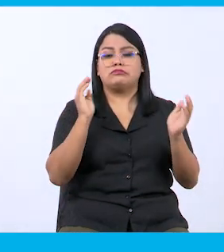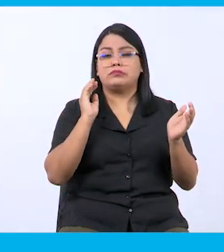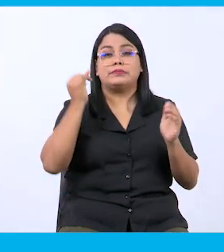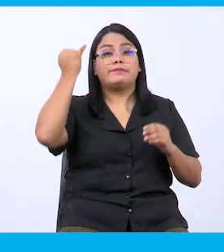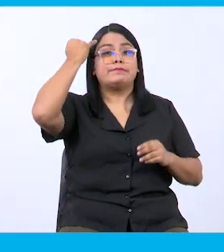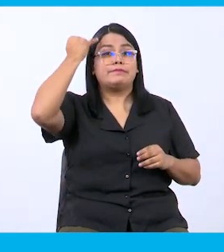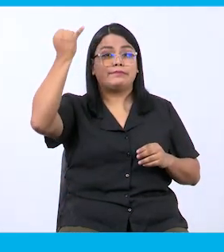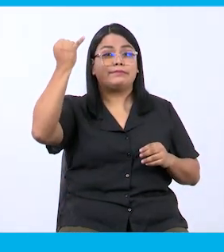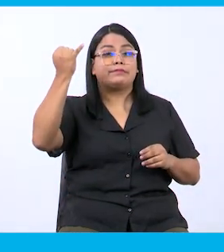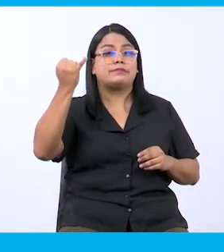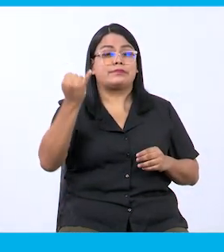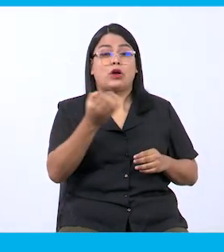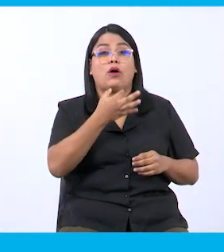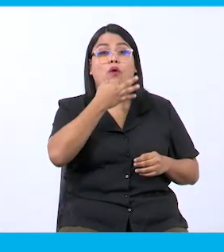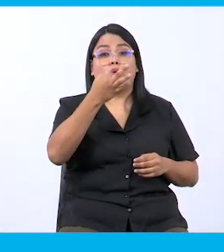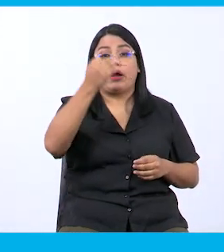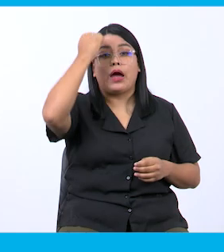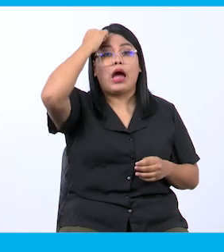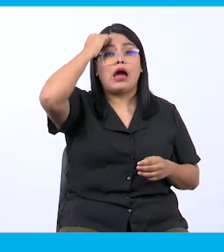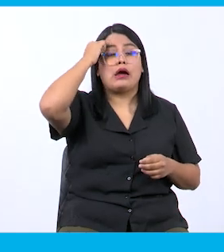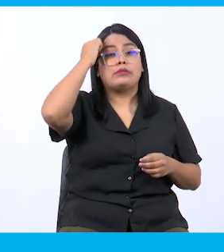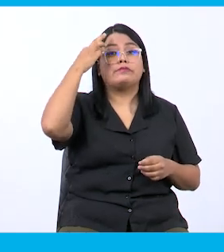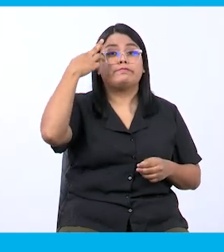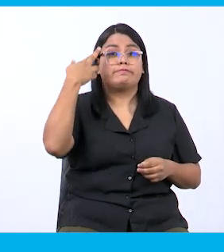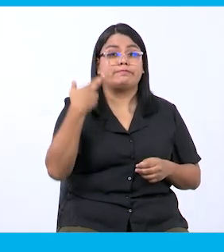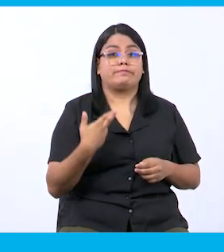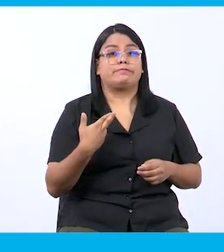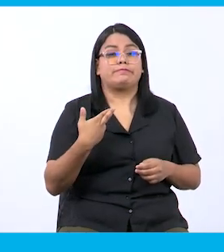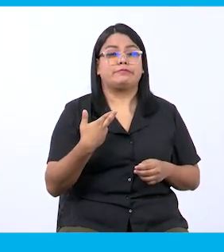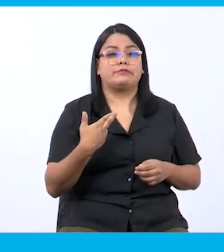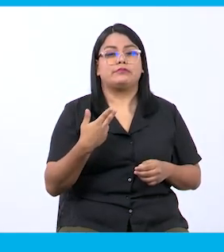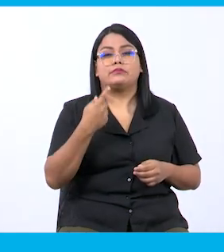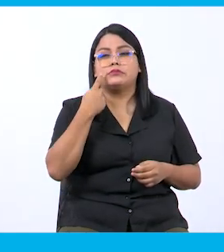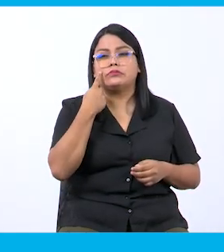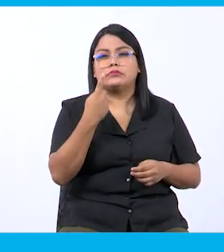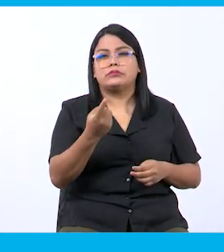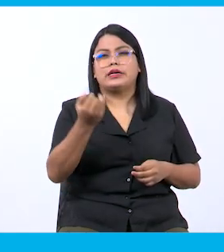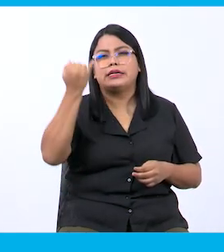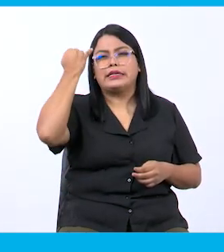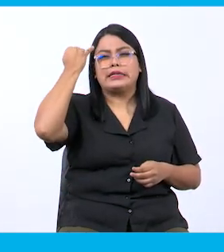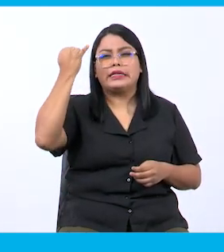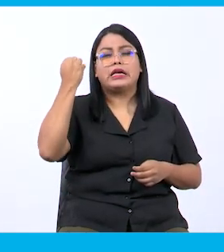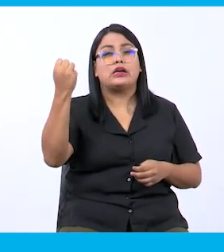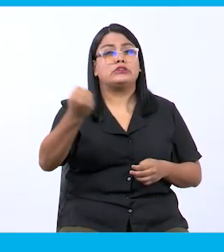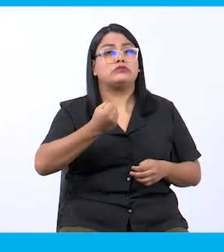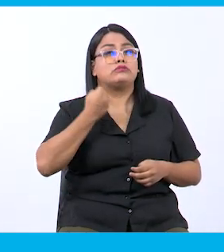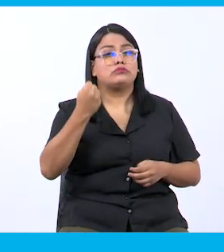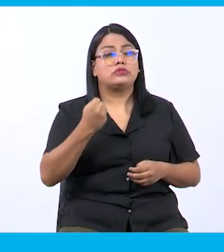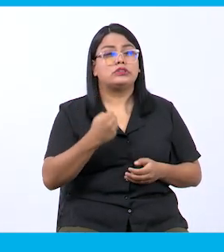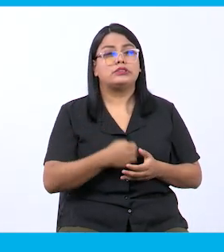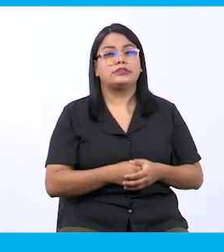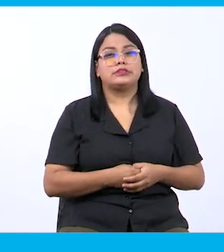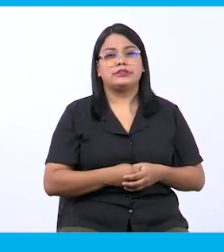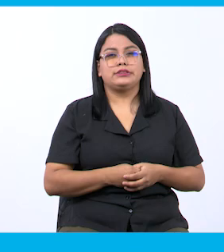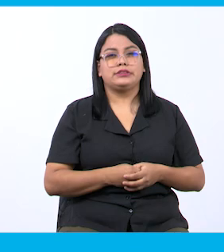las expectativas con lo que se está aprendiendo. Identificar puntos claves o